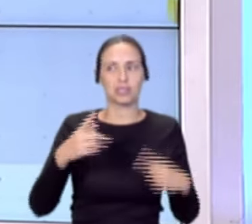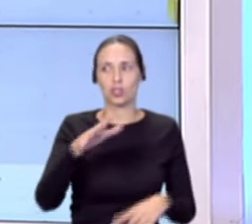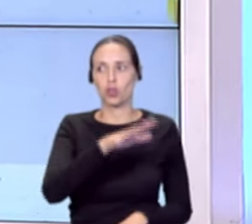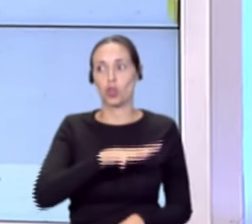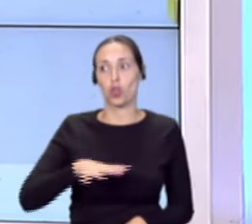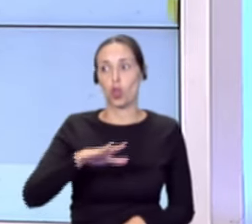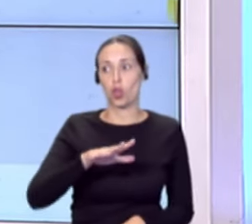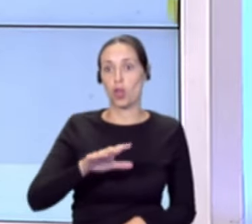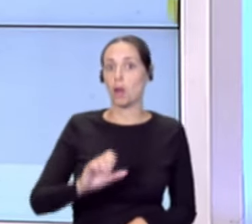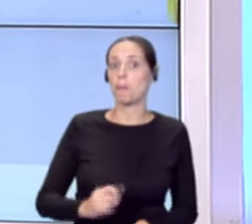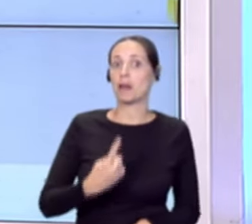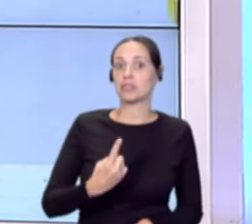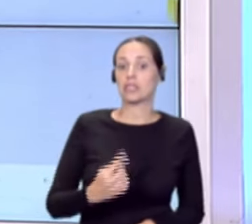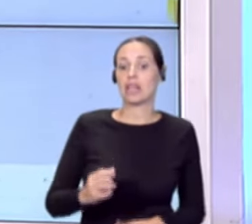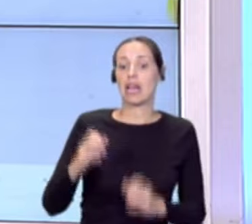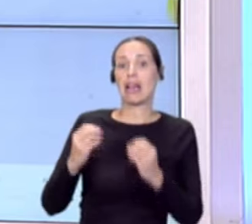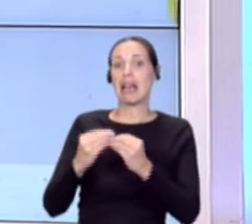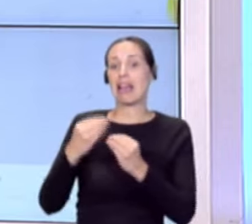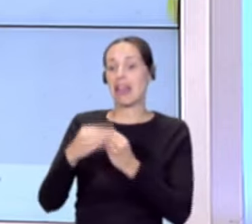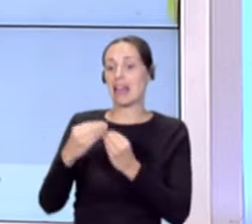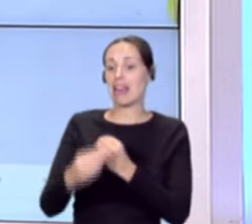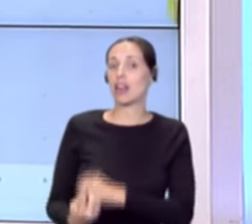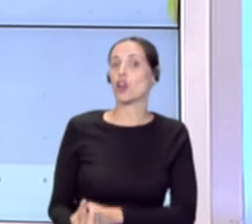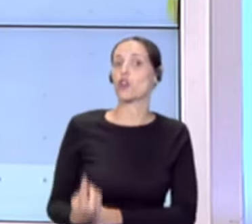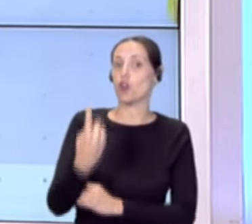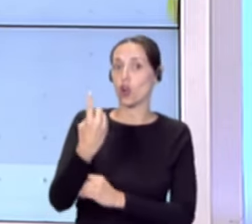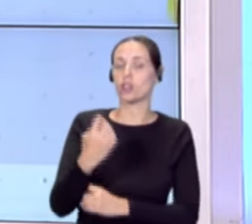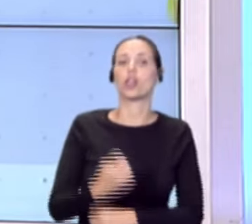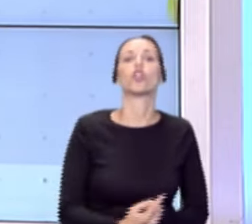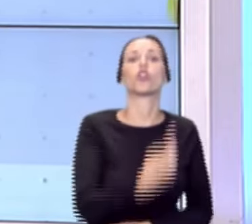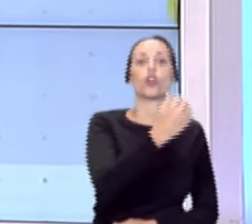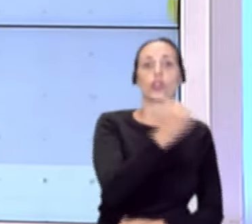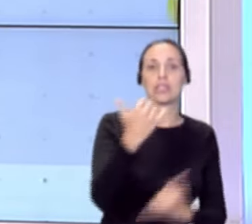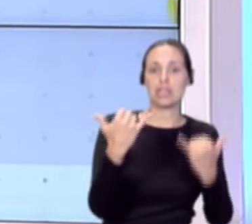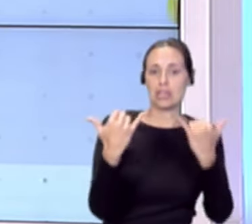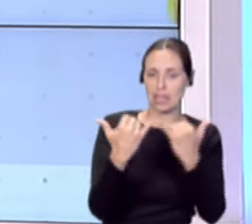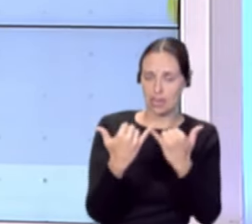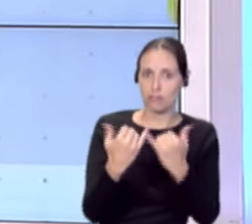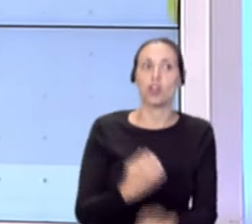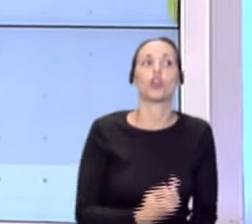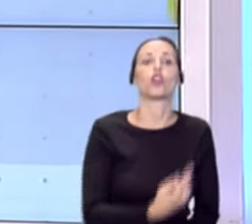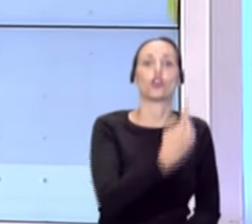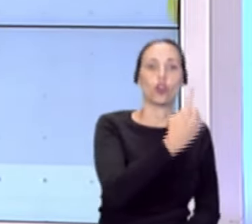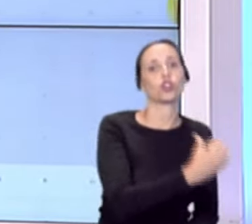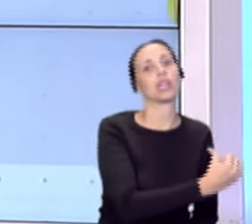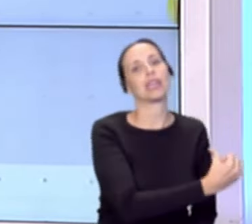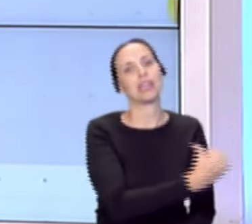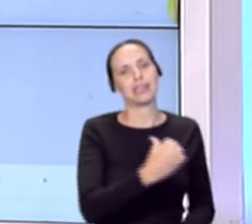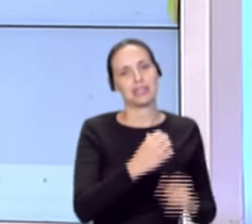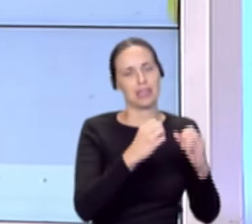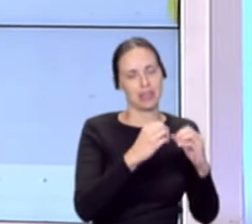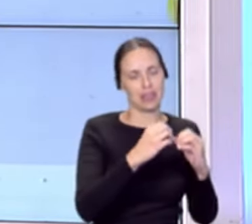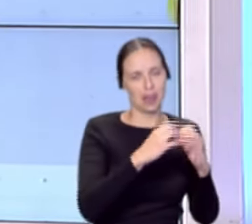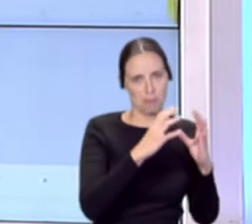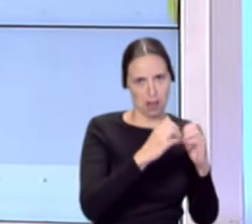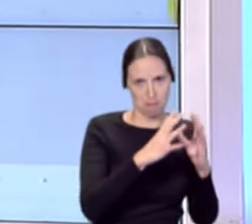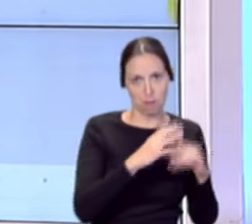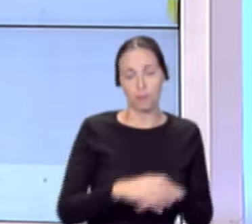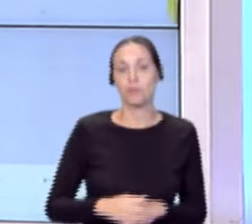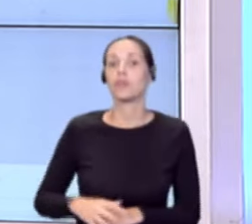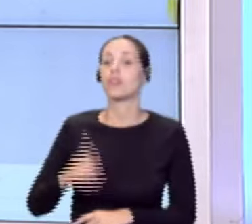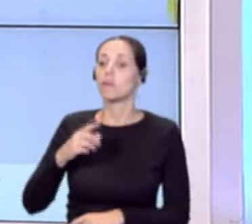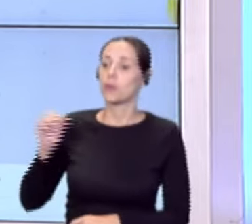sobre todo en el norte de Gran Canaria, en el extremo nordeste de Tenerife y en el norte y este de la isla de La Palma. Vamos a tener viento